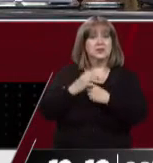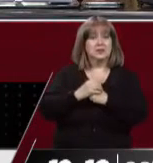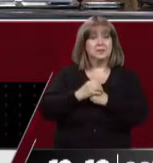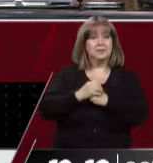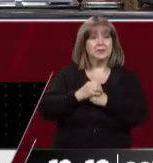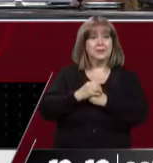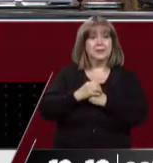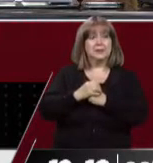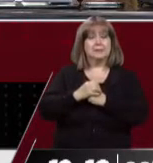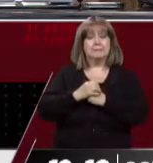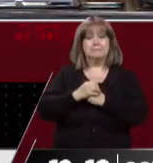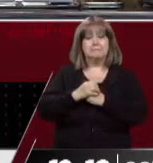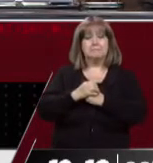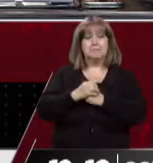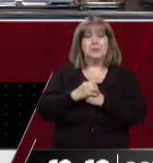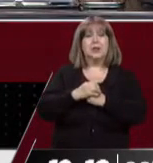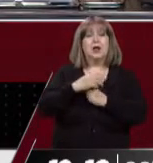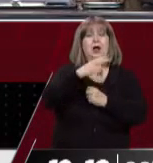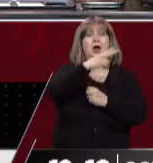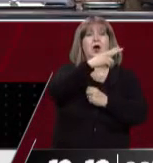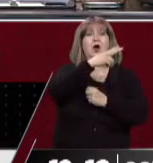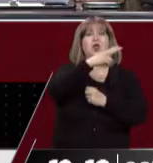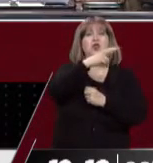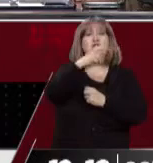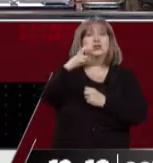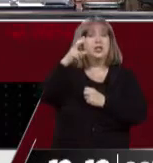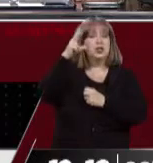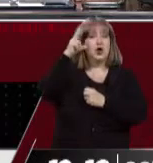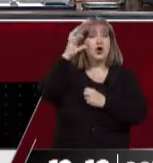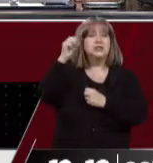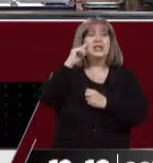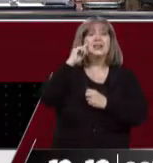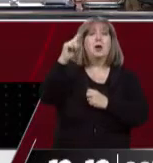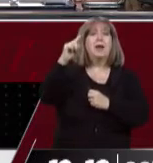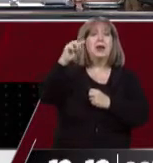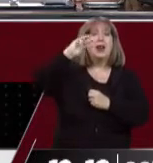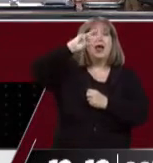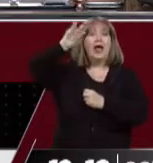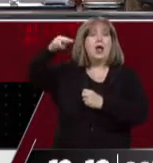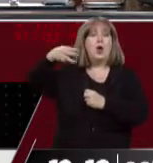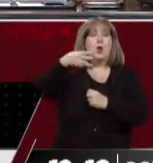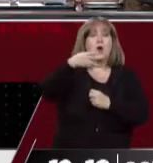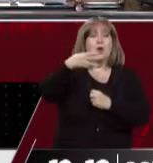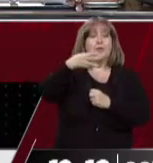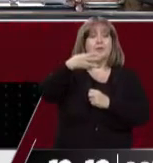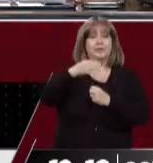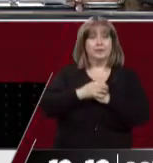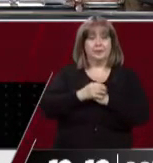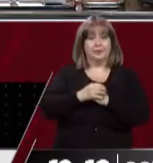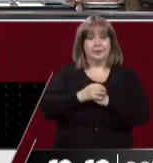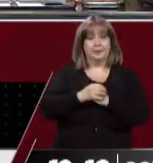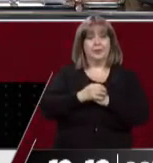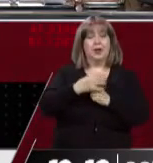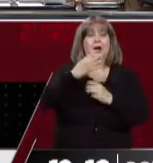El dinero faltante es de 280 mil euros, sabiendo que el presupuesto inicial es de 415 mil